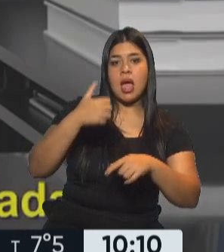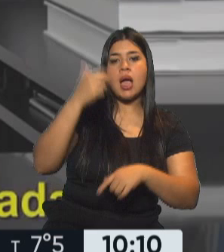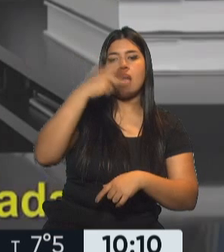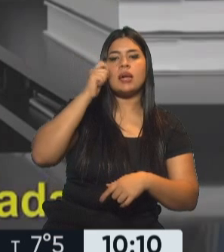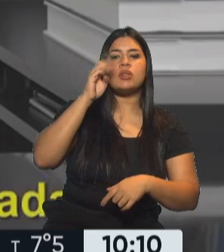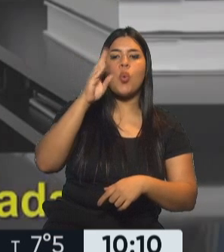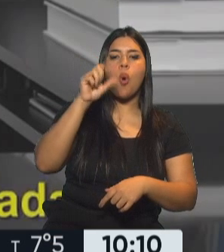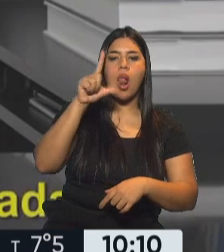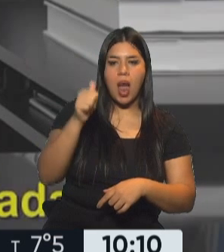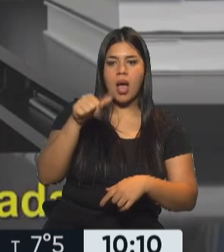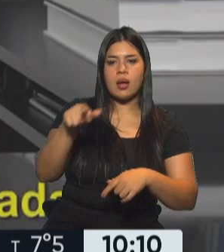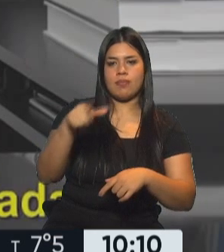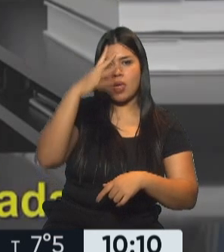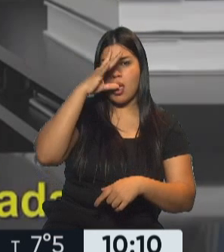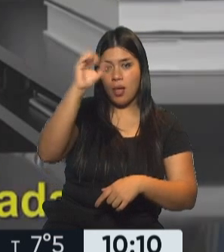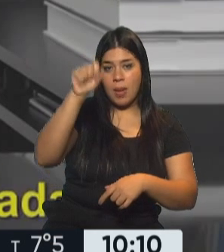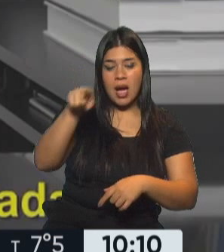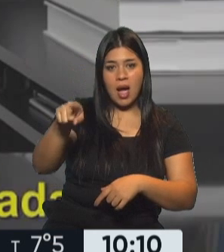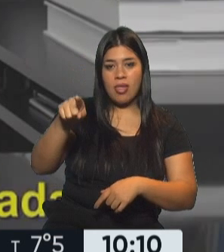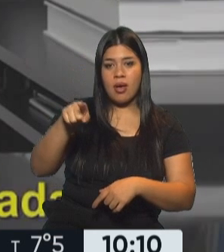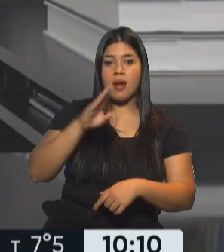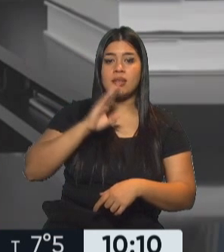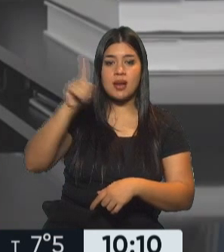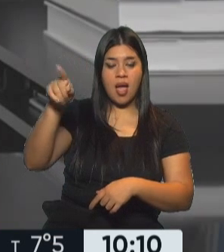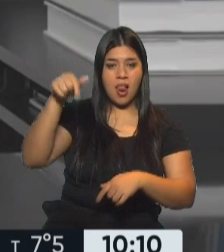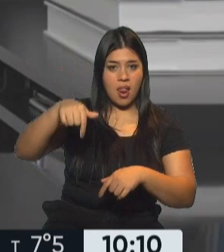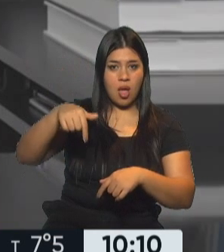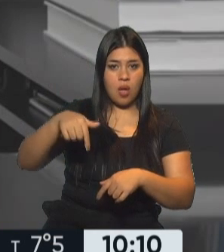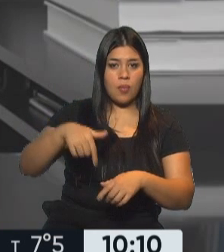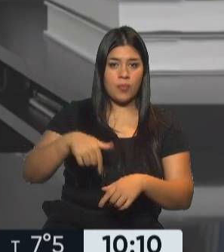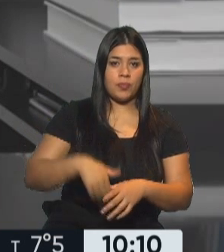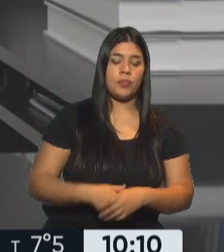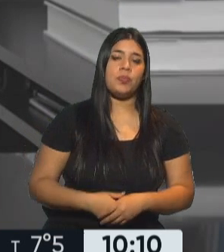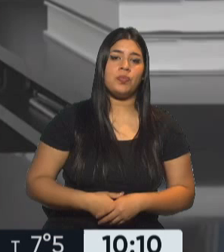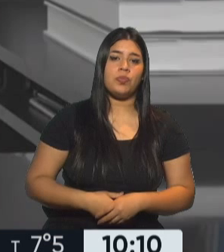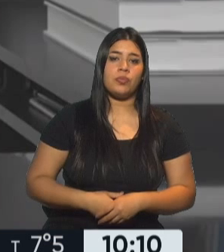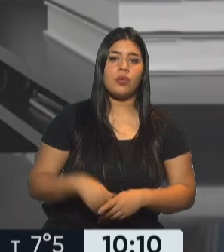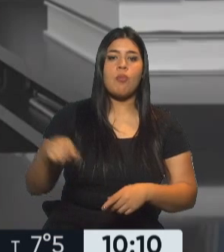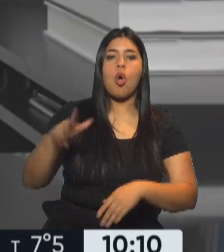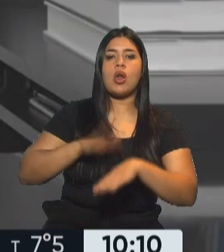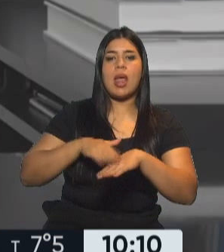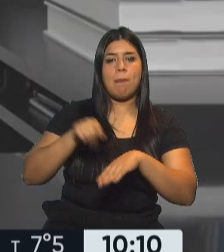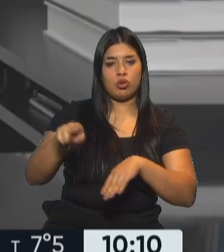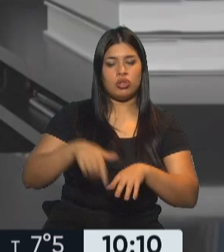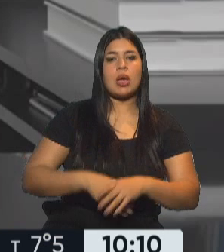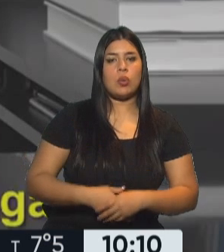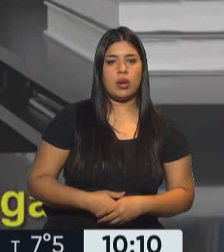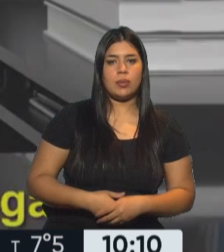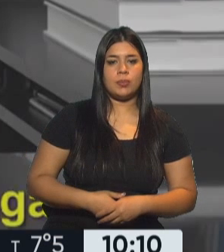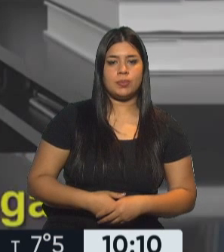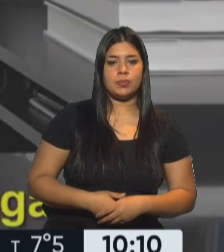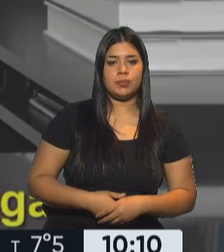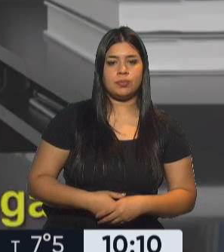responsable de los atentados contra la Embajada de Israel en Buenos Aires y contra la AMIA como organización terrorista.